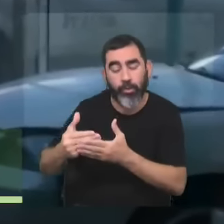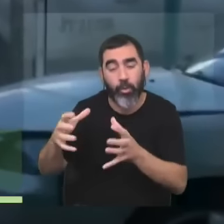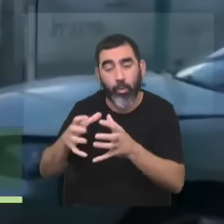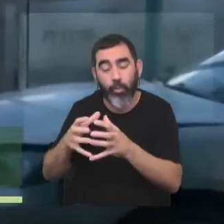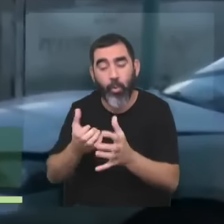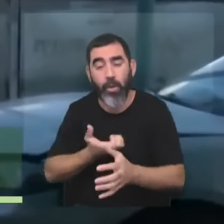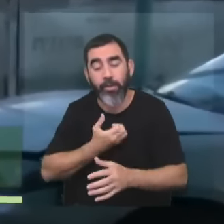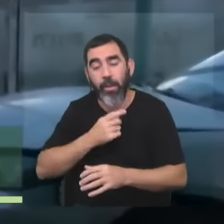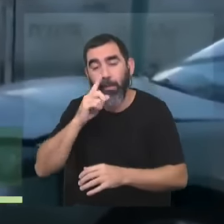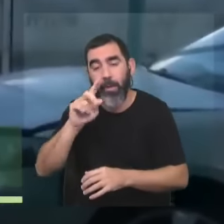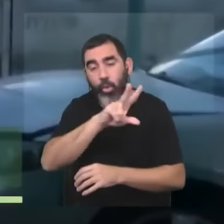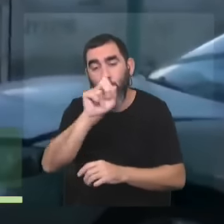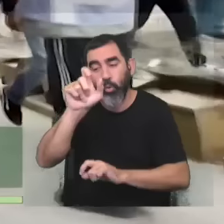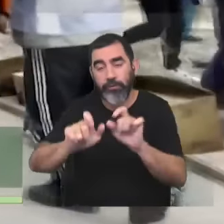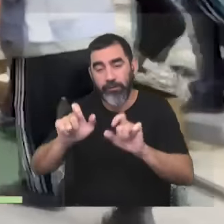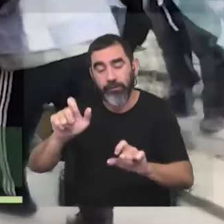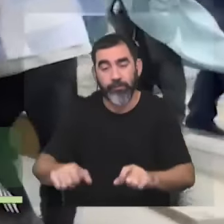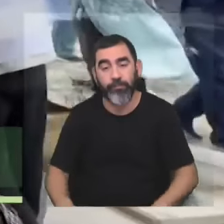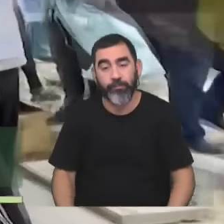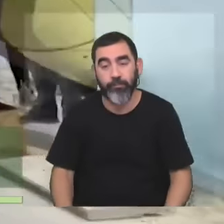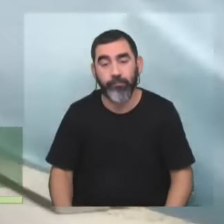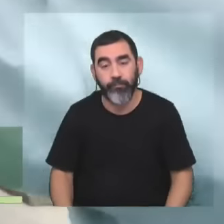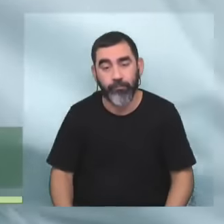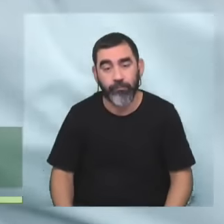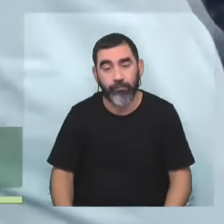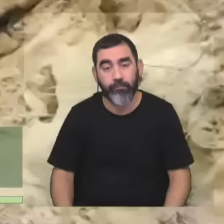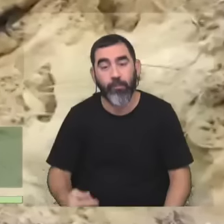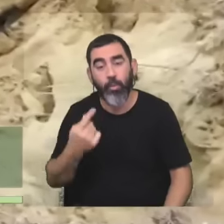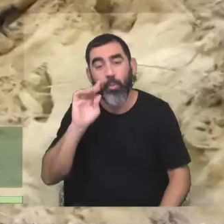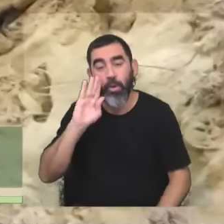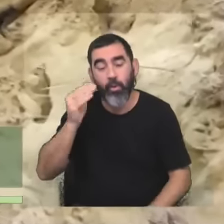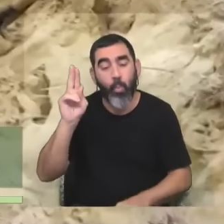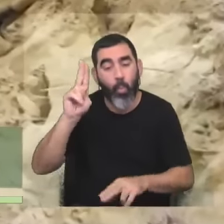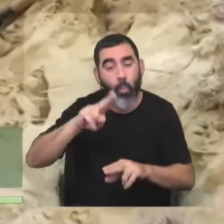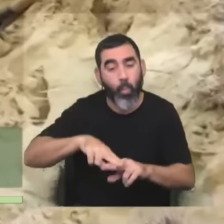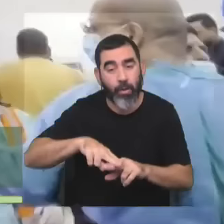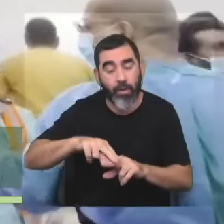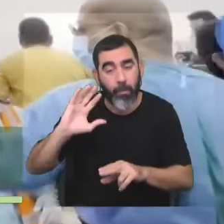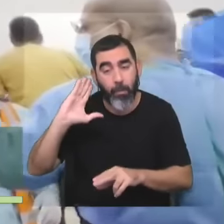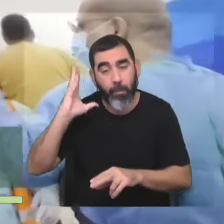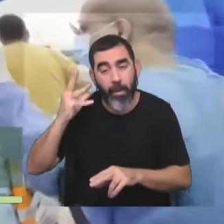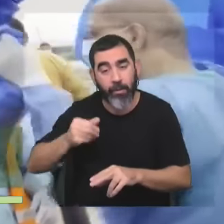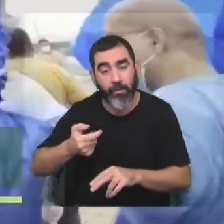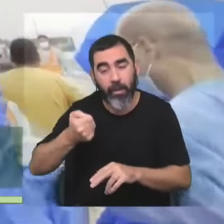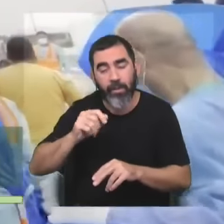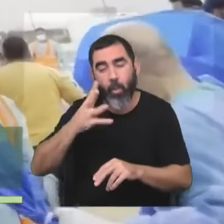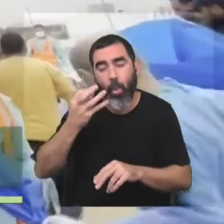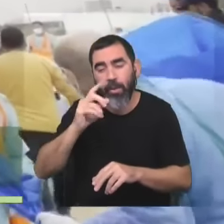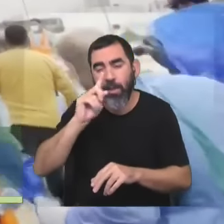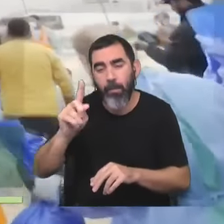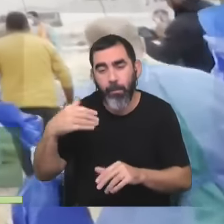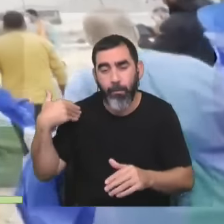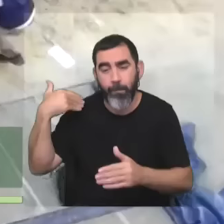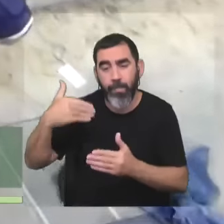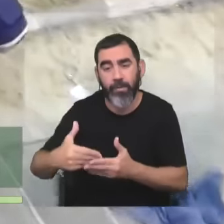asesinó a 1200 israelíes según cifras reconocidas por ONU las muertes civiles palestinas se aproximan a las 40,000 Desde esa